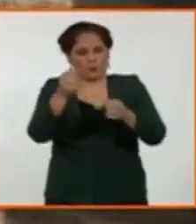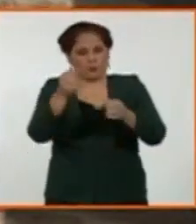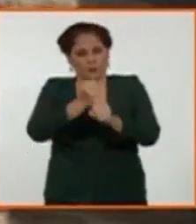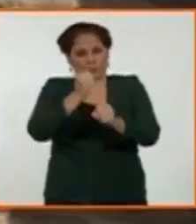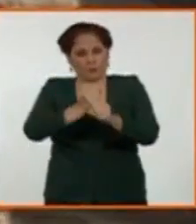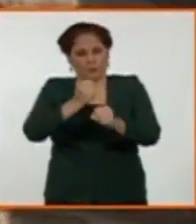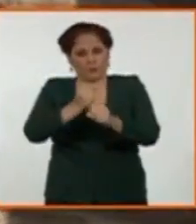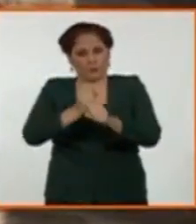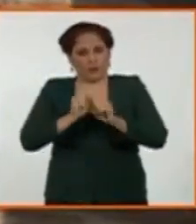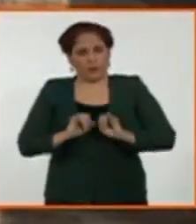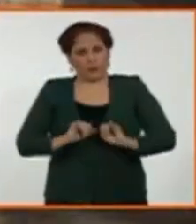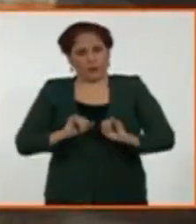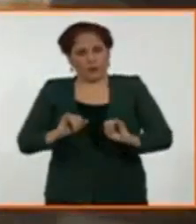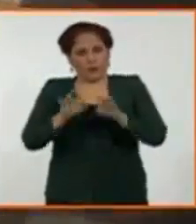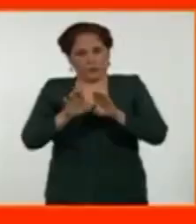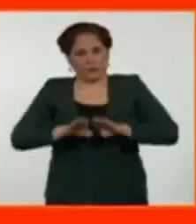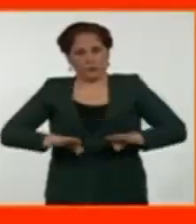julián para la mesa redonda